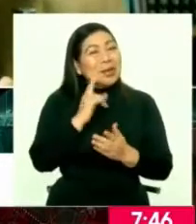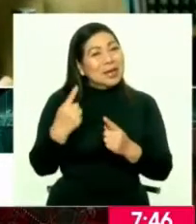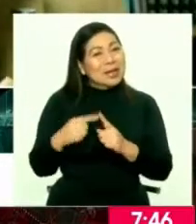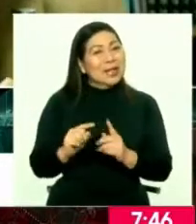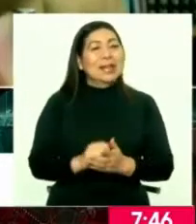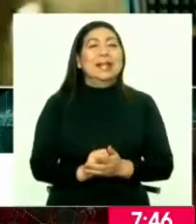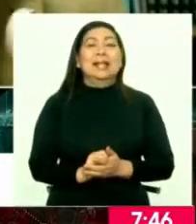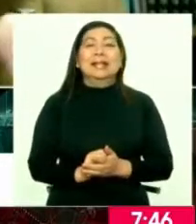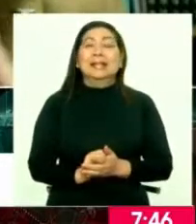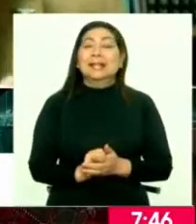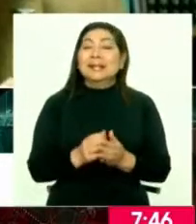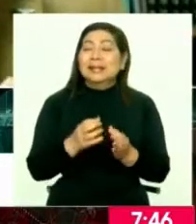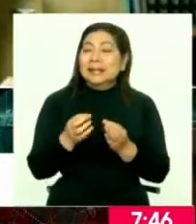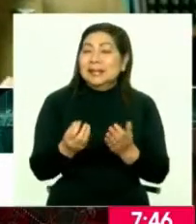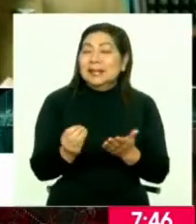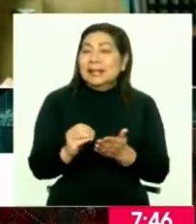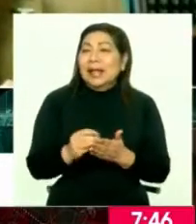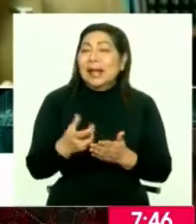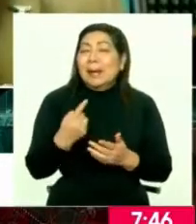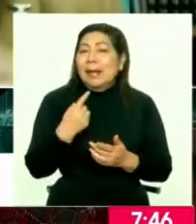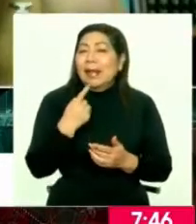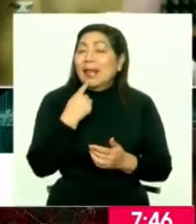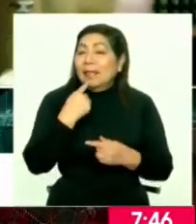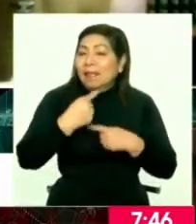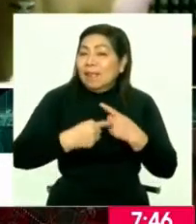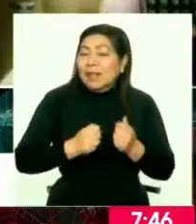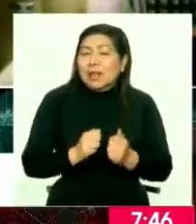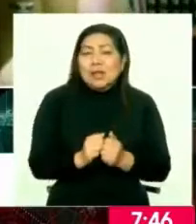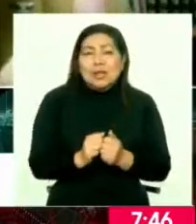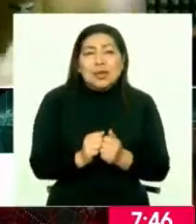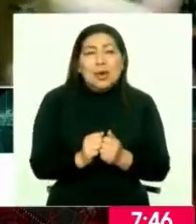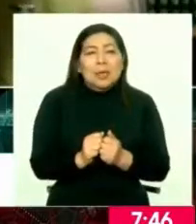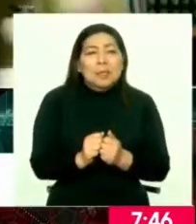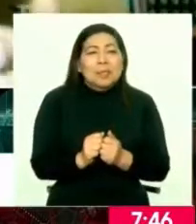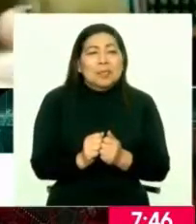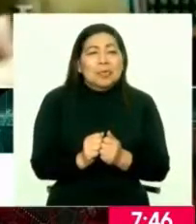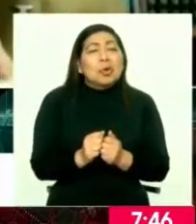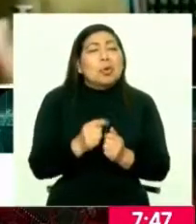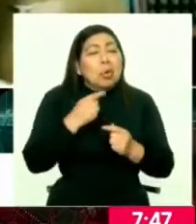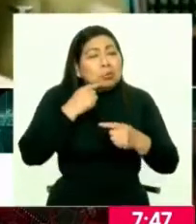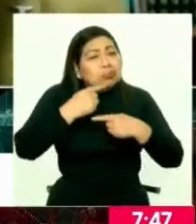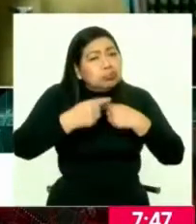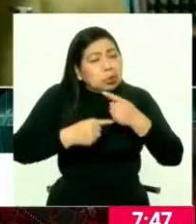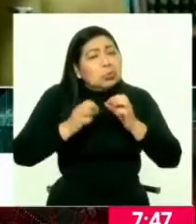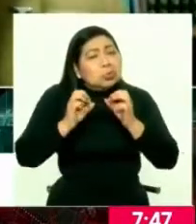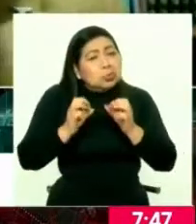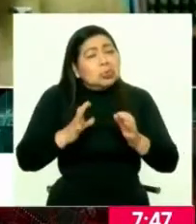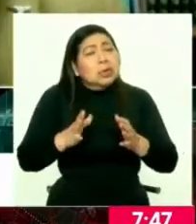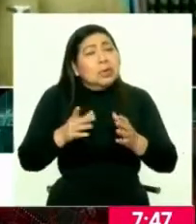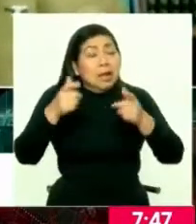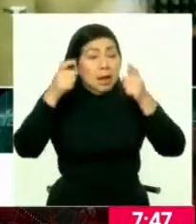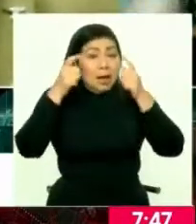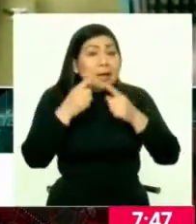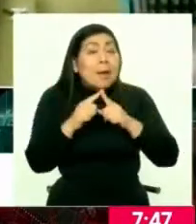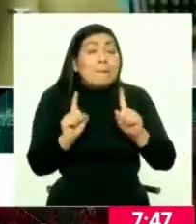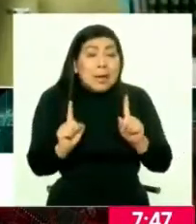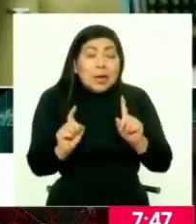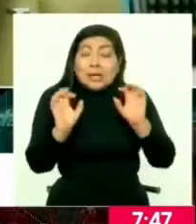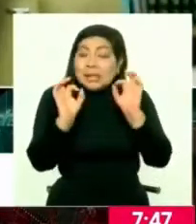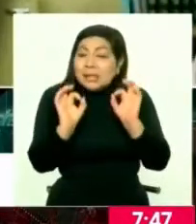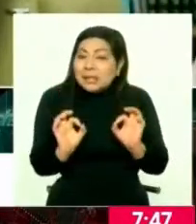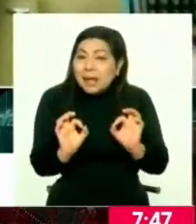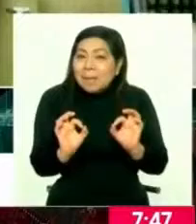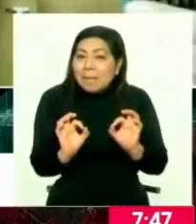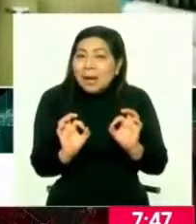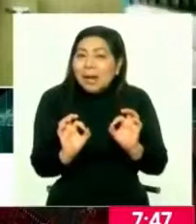José María Aznar, el presidente del gobierno español, eso cuenta con todo, con el consentimiento de la reina, ¿no? Pero siempre